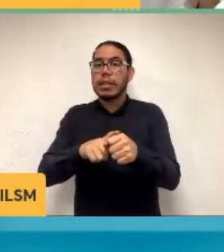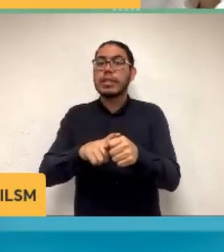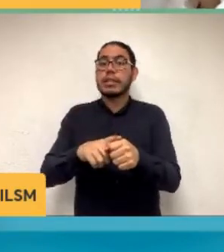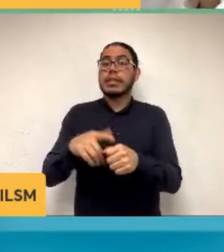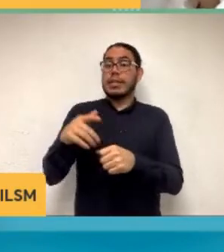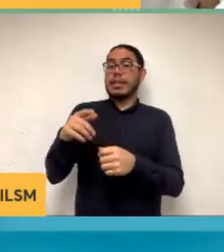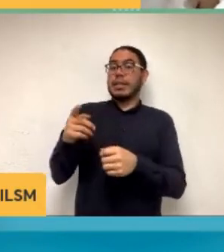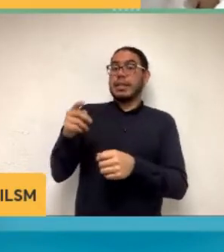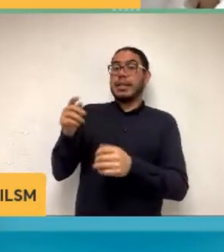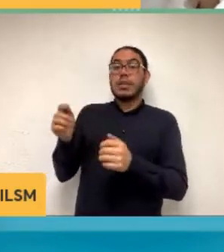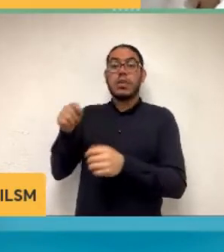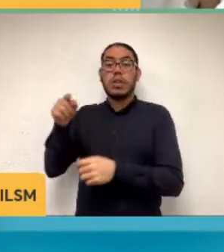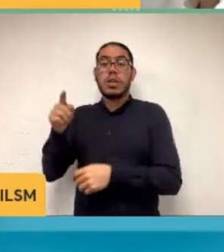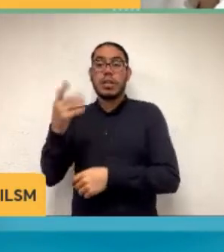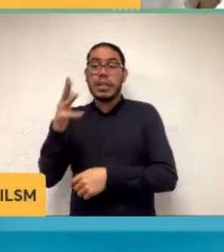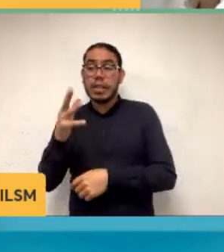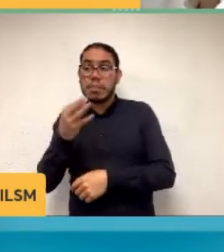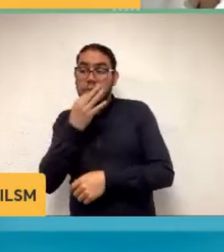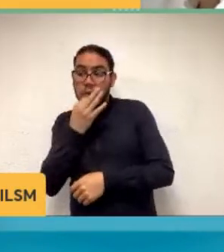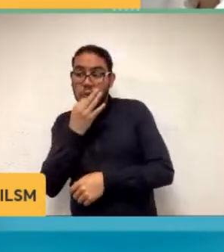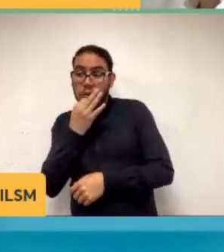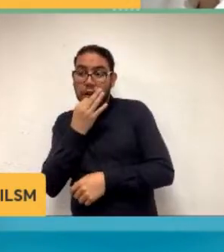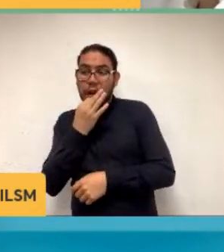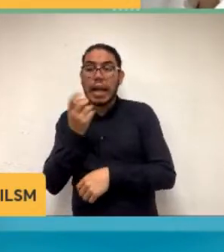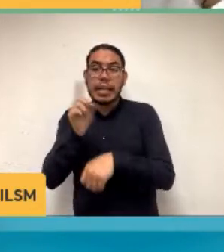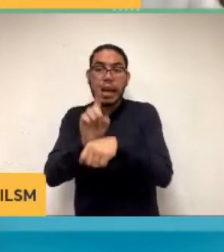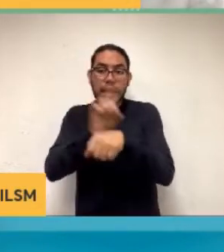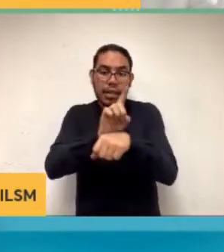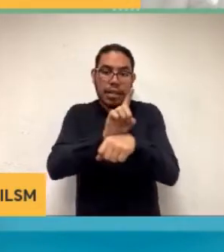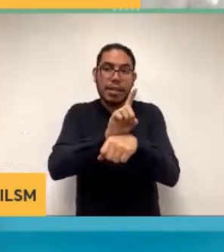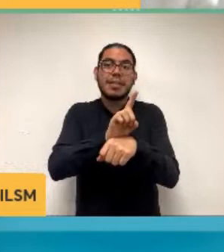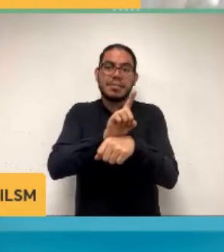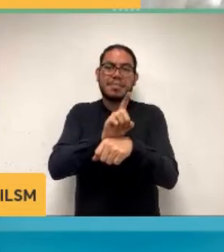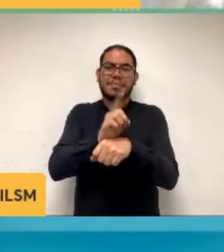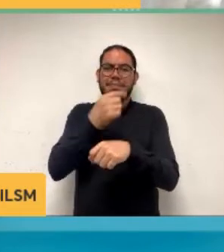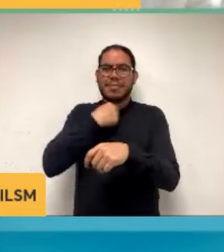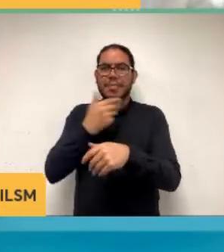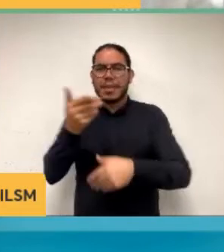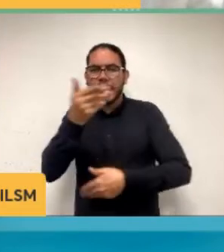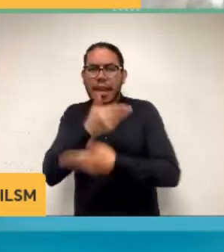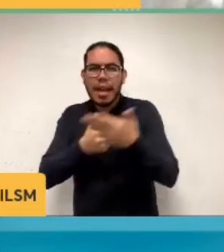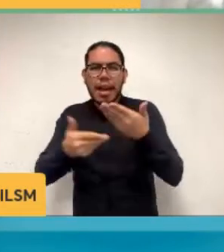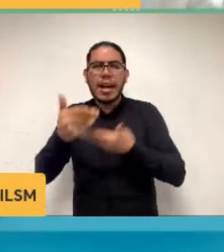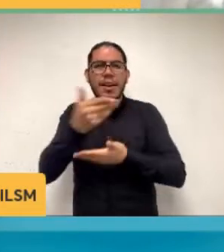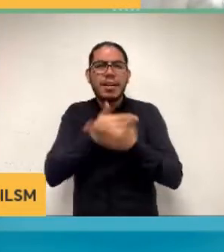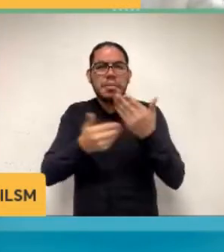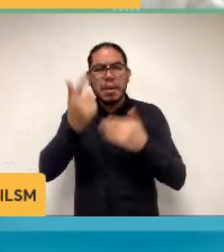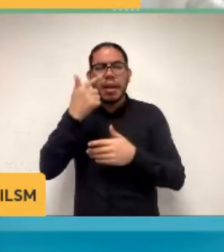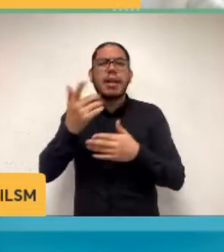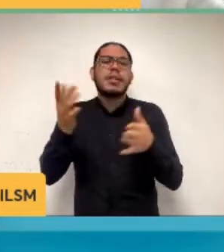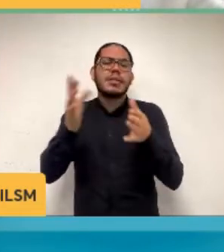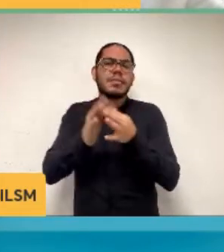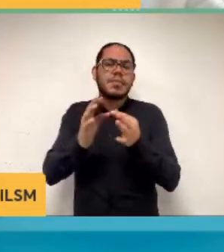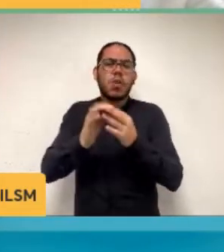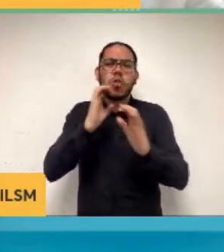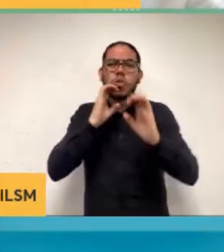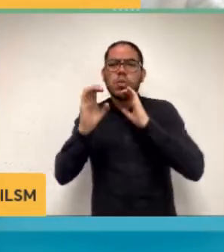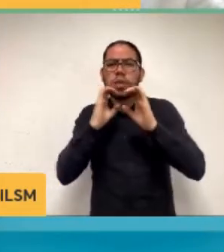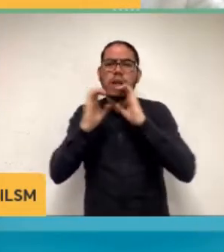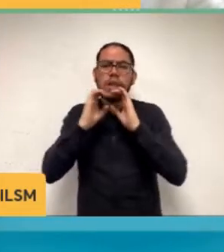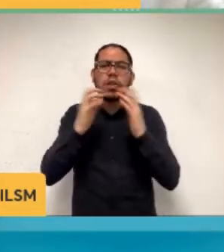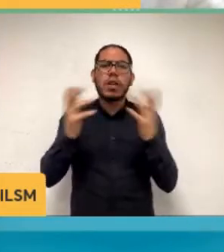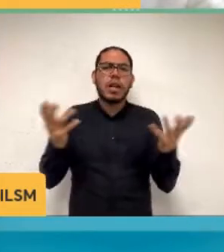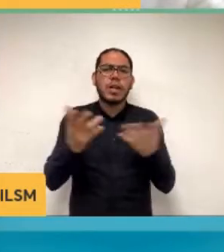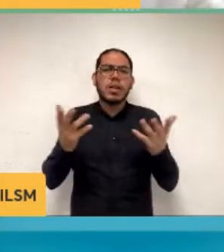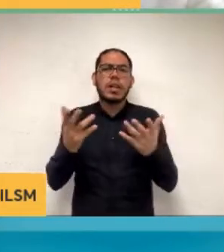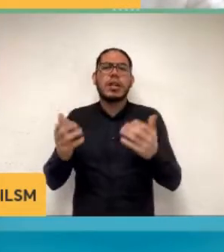Me imagino que va a ser como una compartencia para comunicar las acciones y